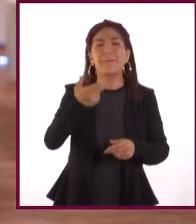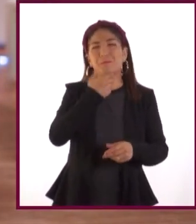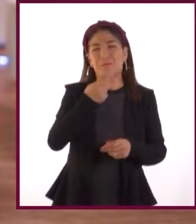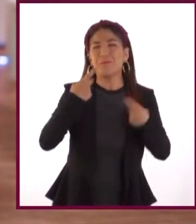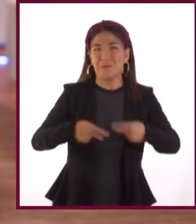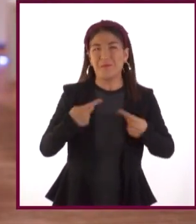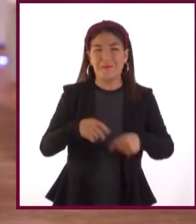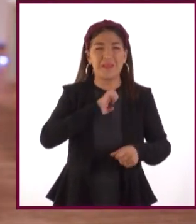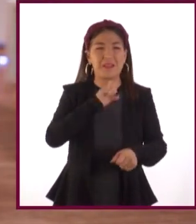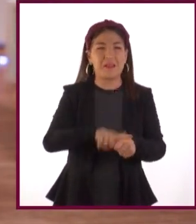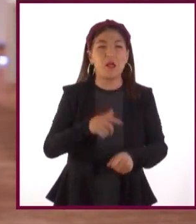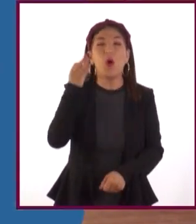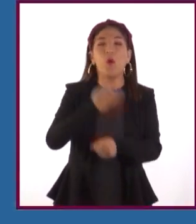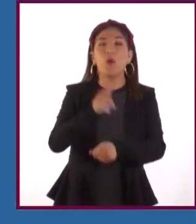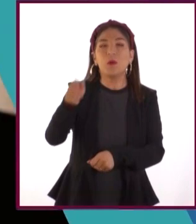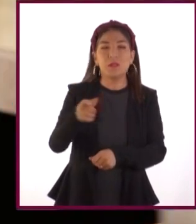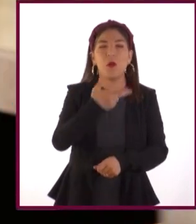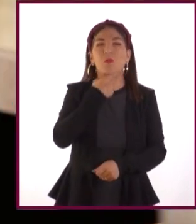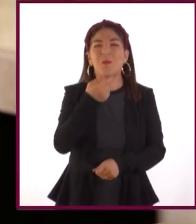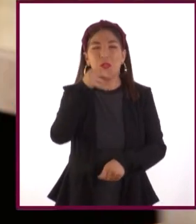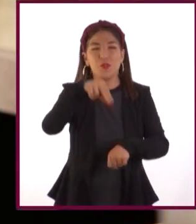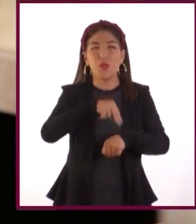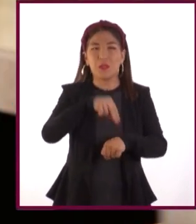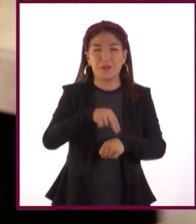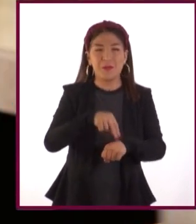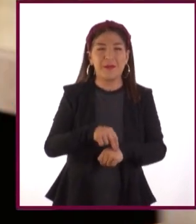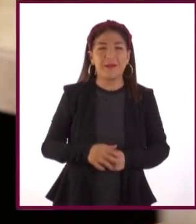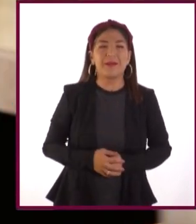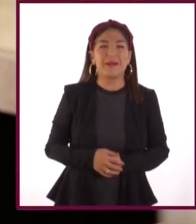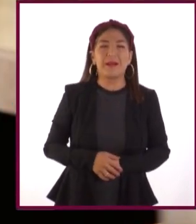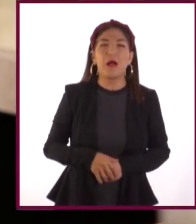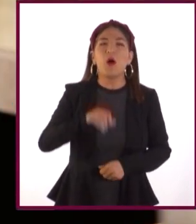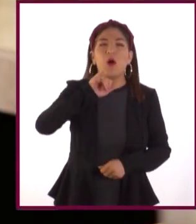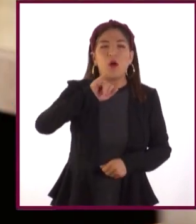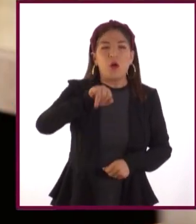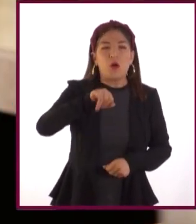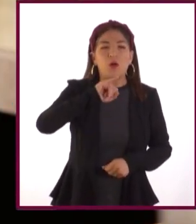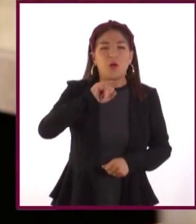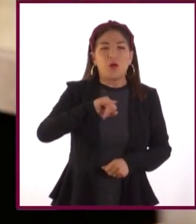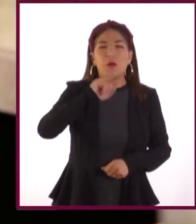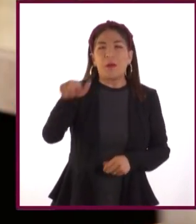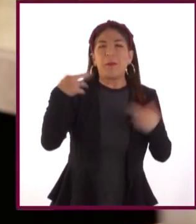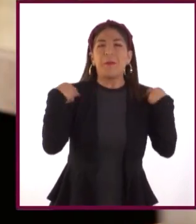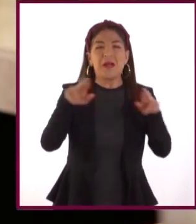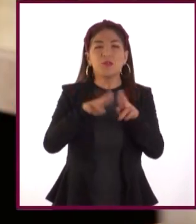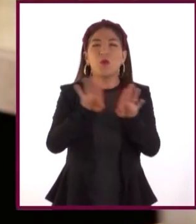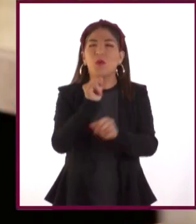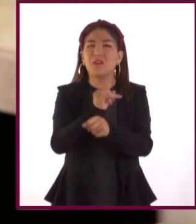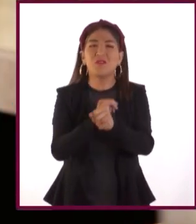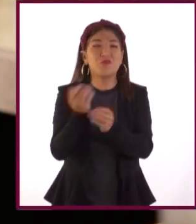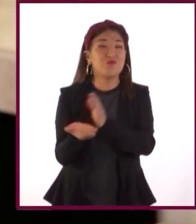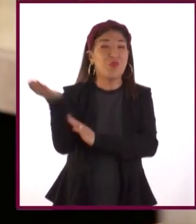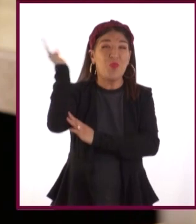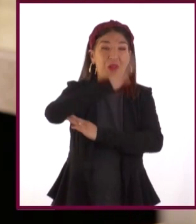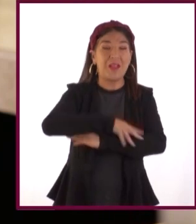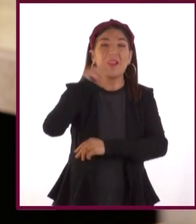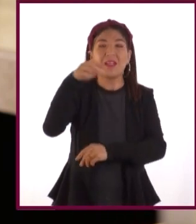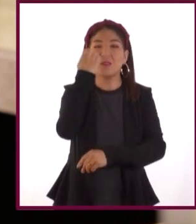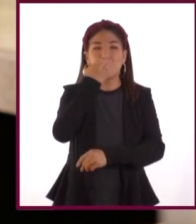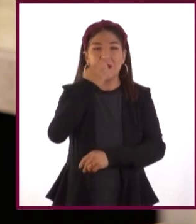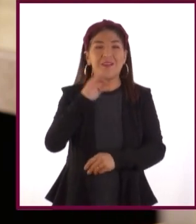fuerza que jale la masa de los astronautas hacia ningún cuerpo celeste y se produce la carencia de peso. Así es súper